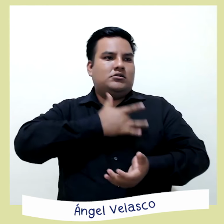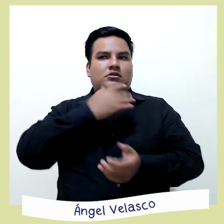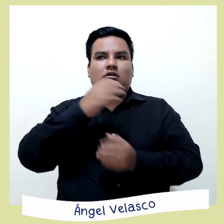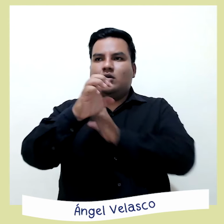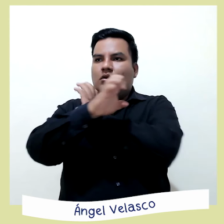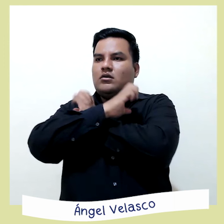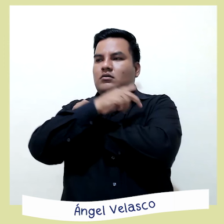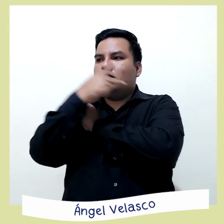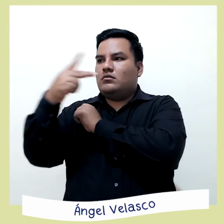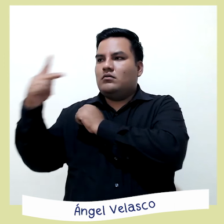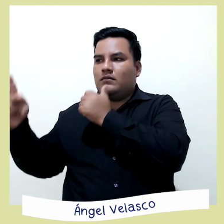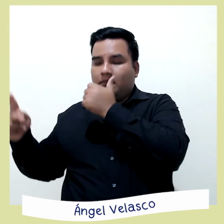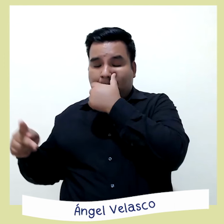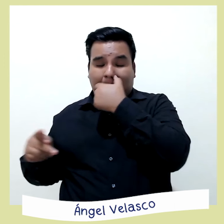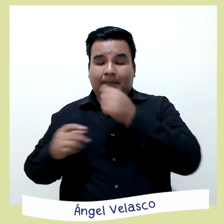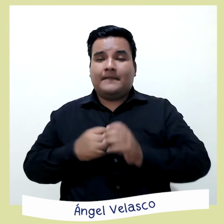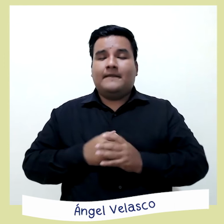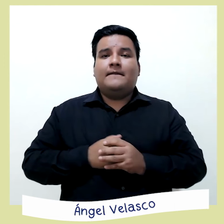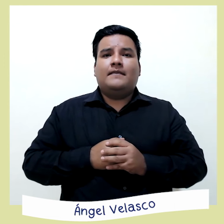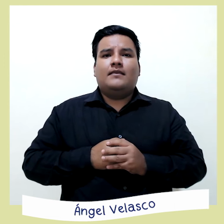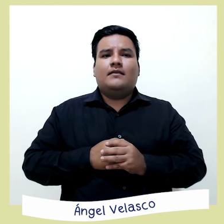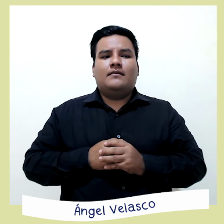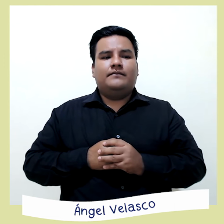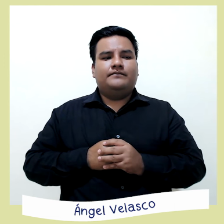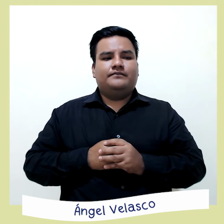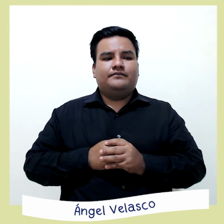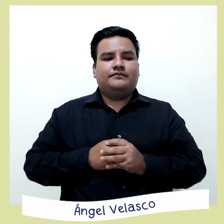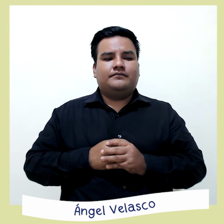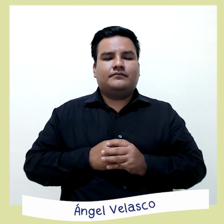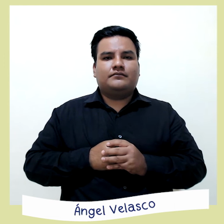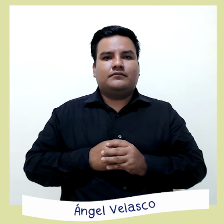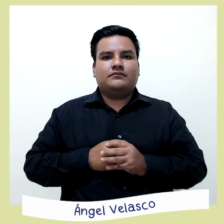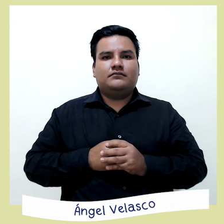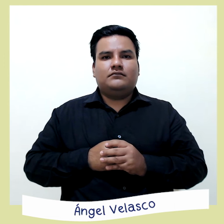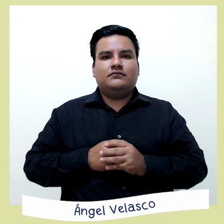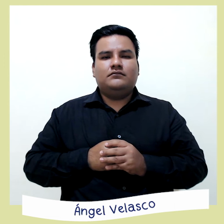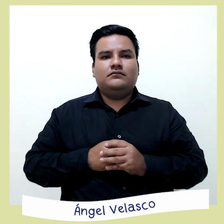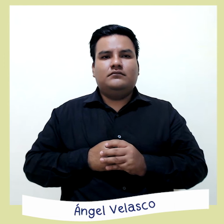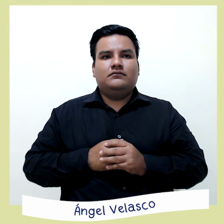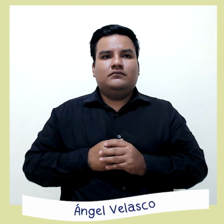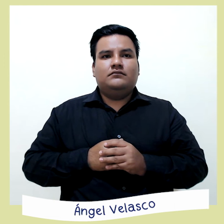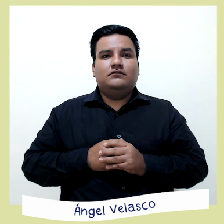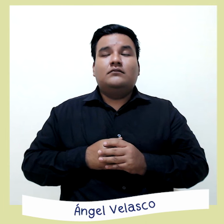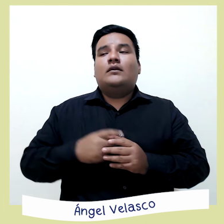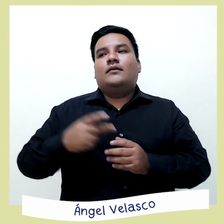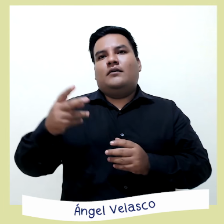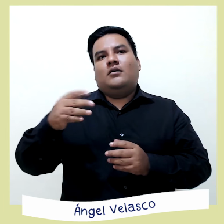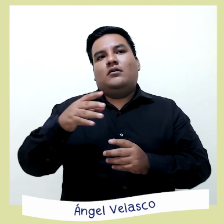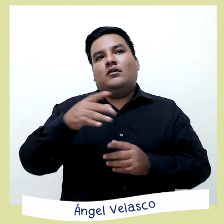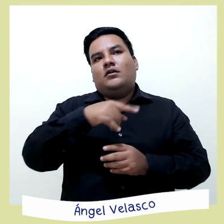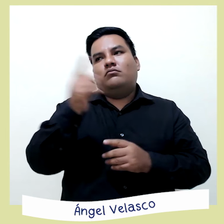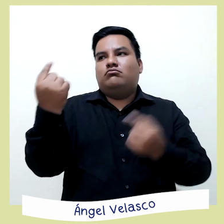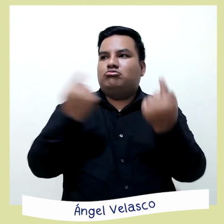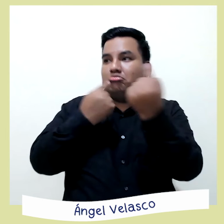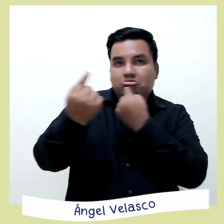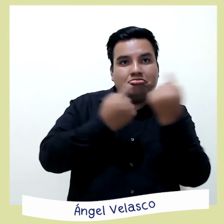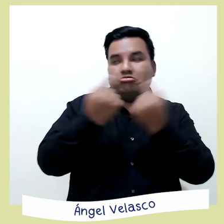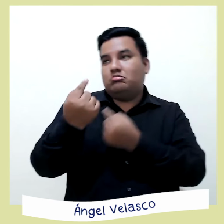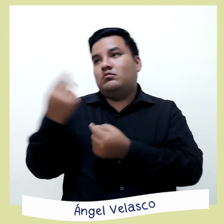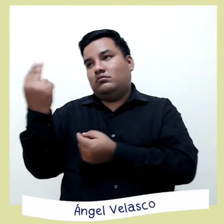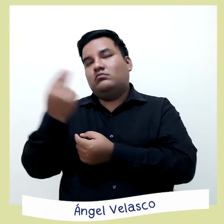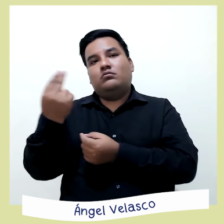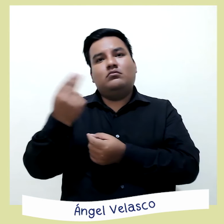Entonces ahí hay un enfrentamiento entre valores, que también sería una cuestión que se debería de aventar a